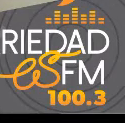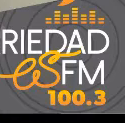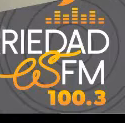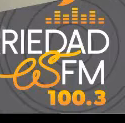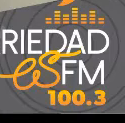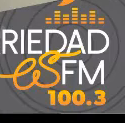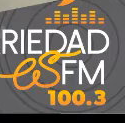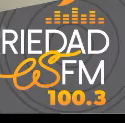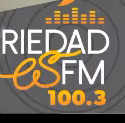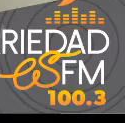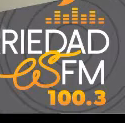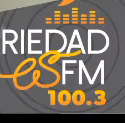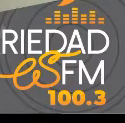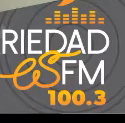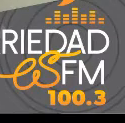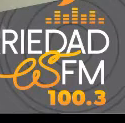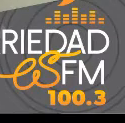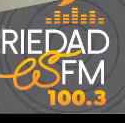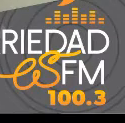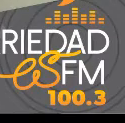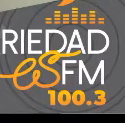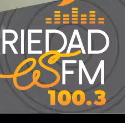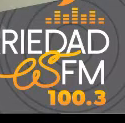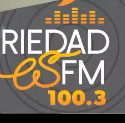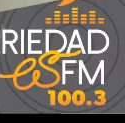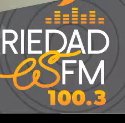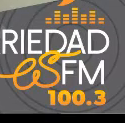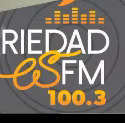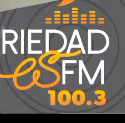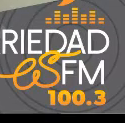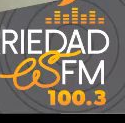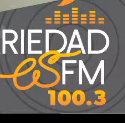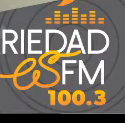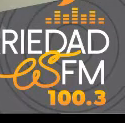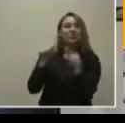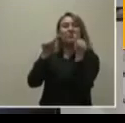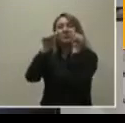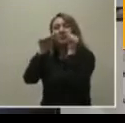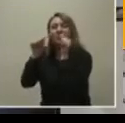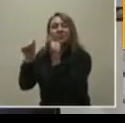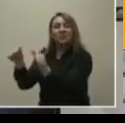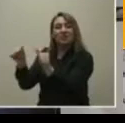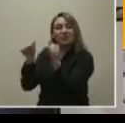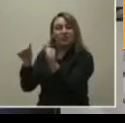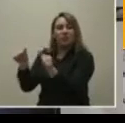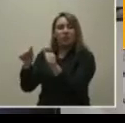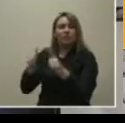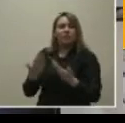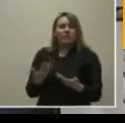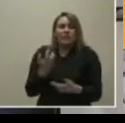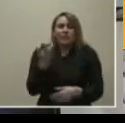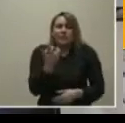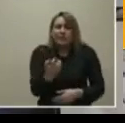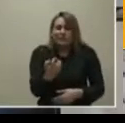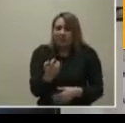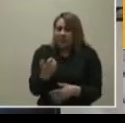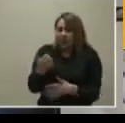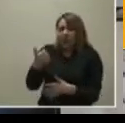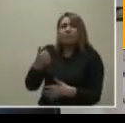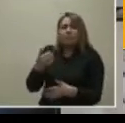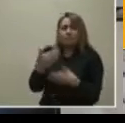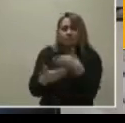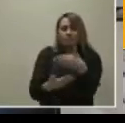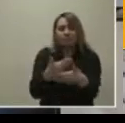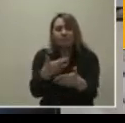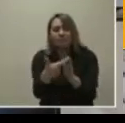pero sí, sí hay casos y se están atendiendo y tienen todas las medidas que